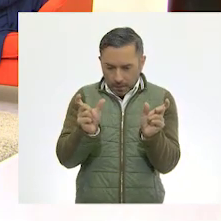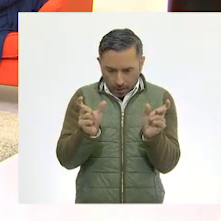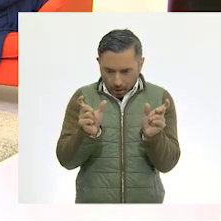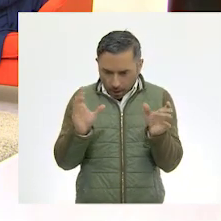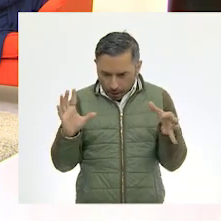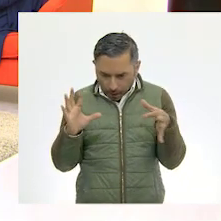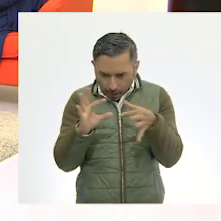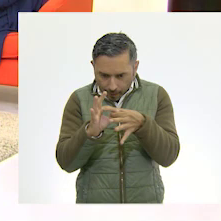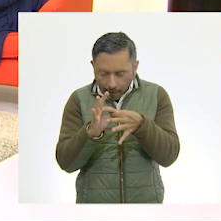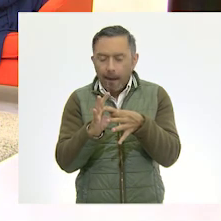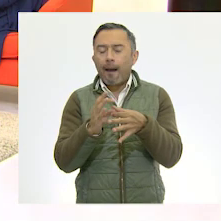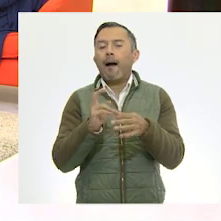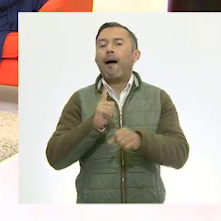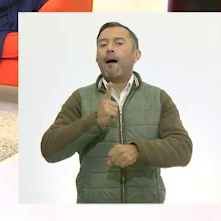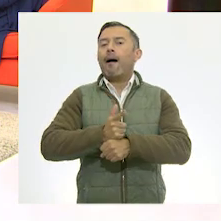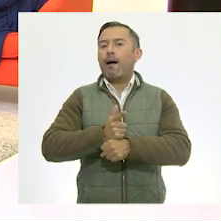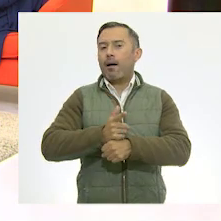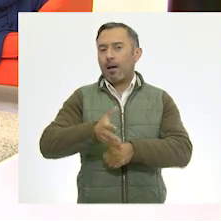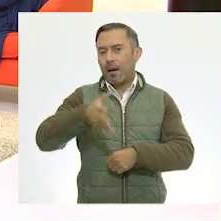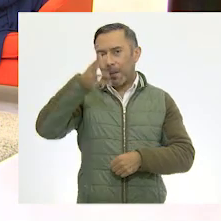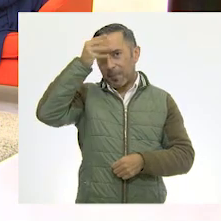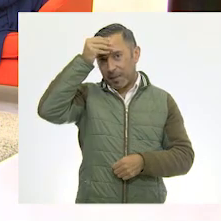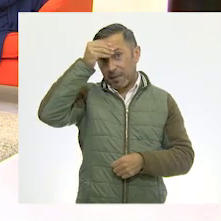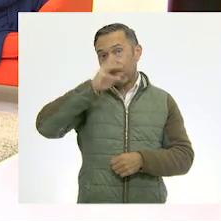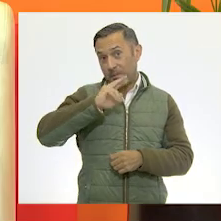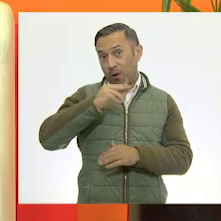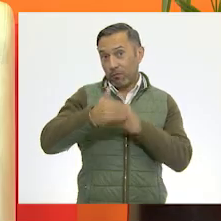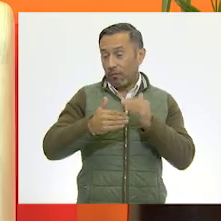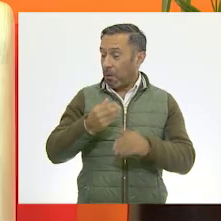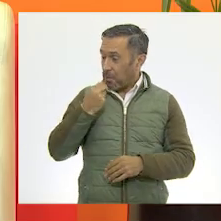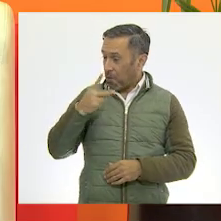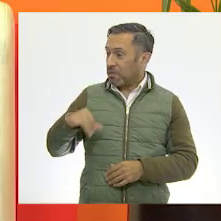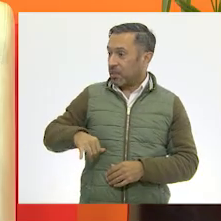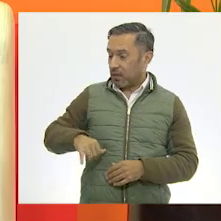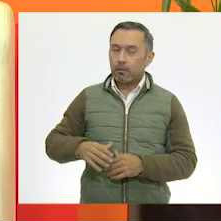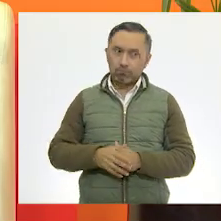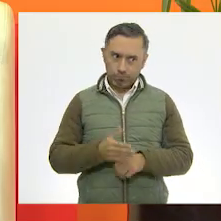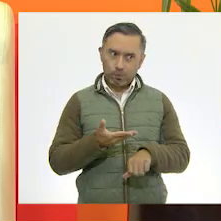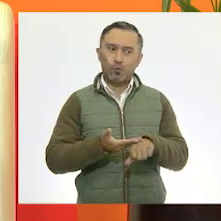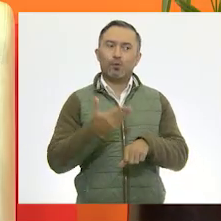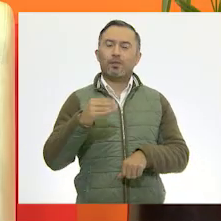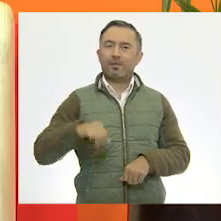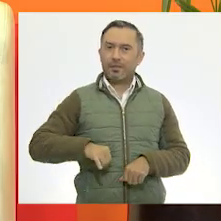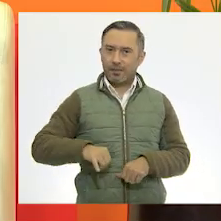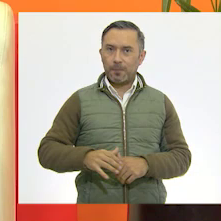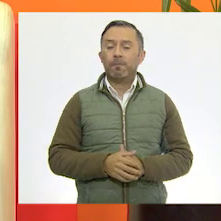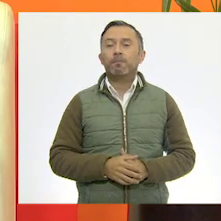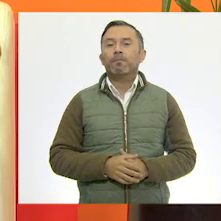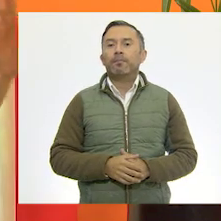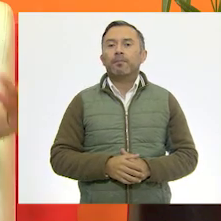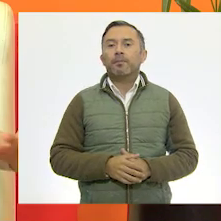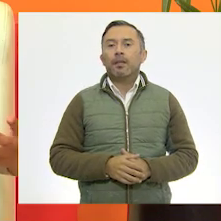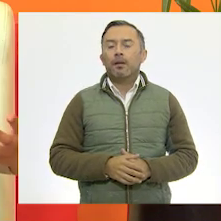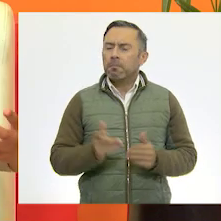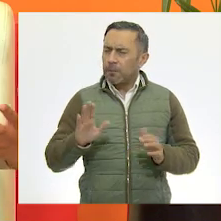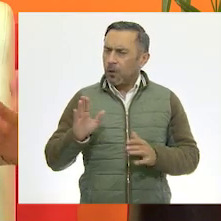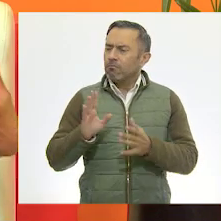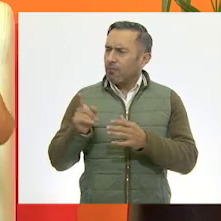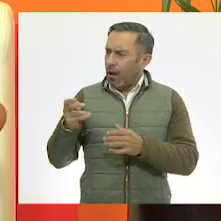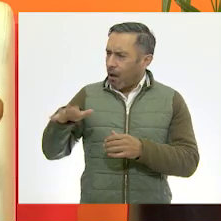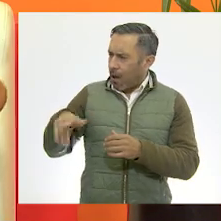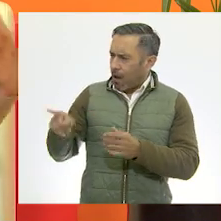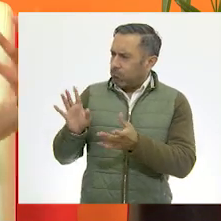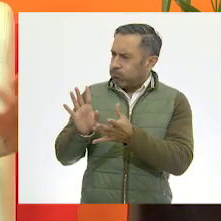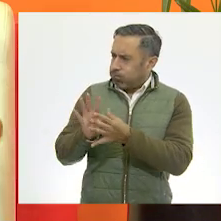¿no? Qué interesante, qué padre. Muy interesante. Bueno, y con esto que nos estás contando y pensando en que estamos